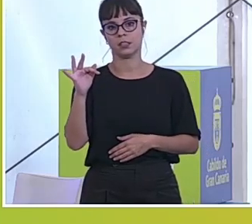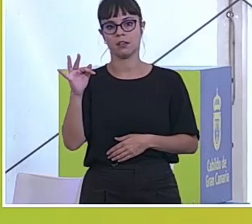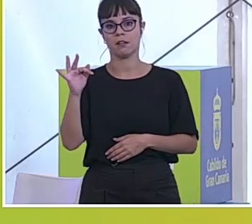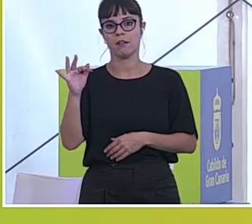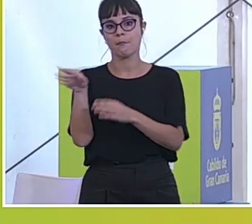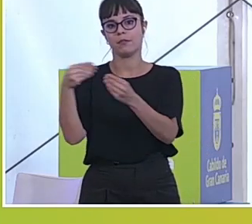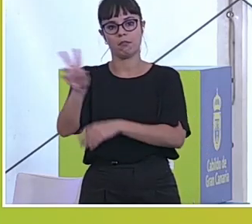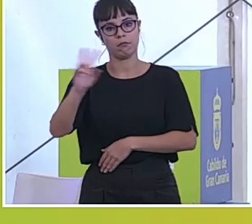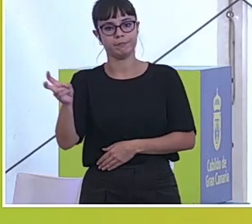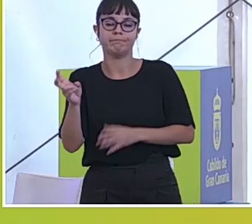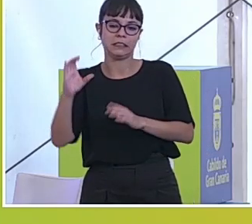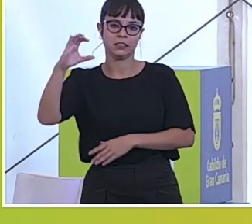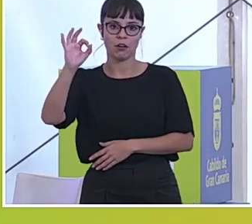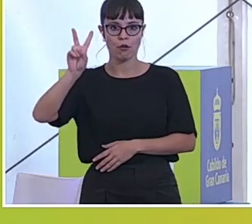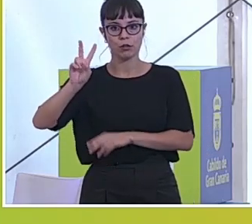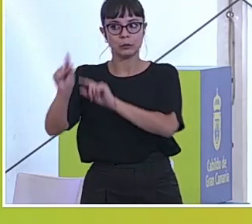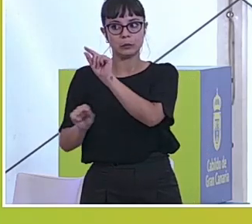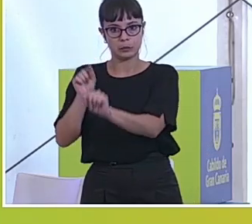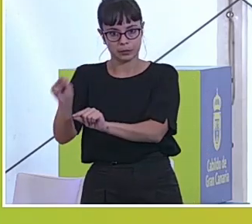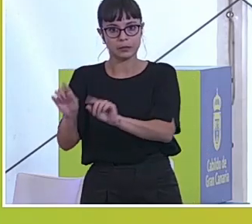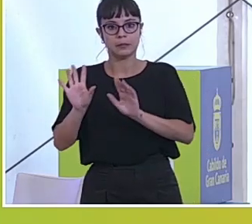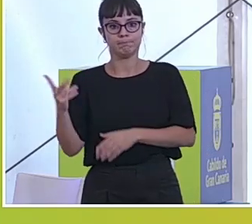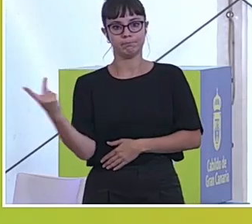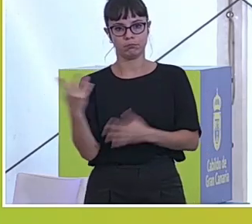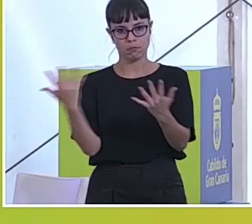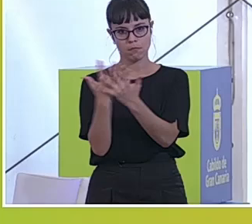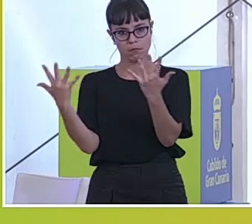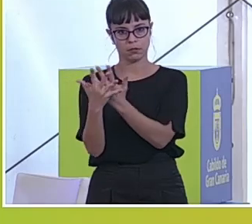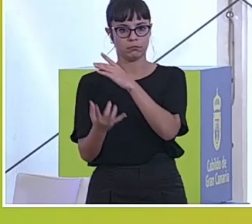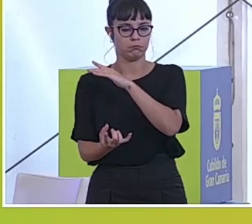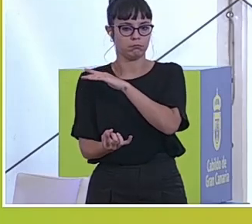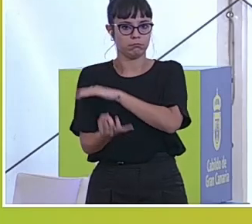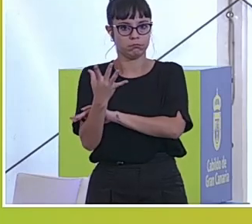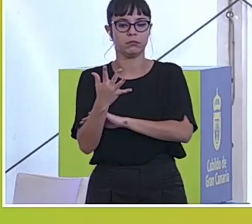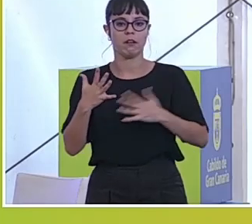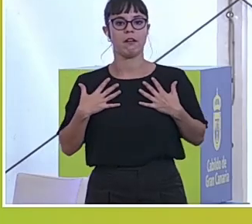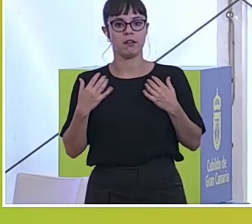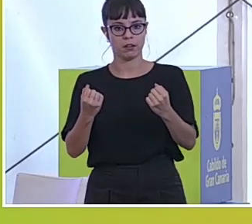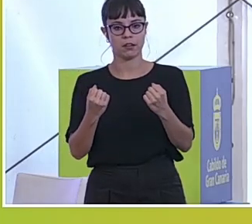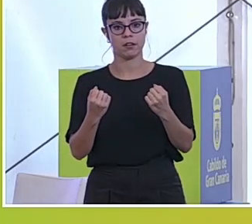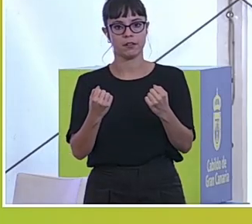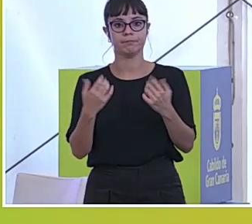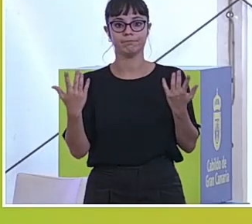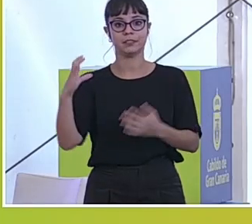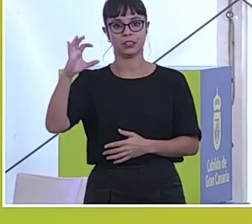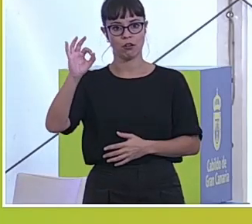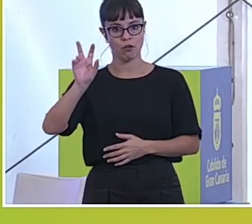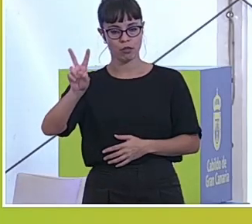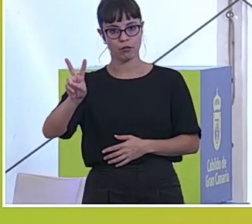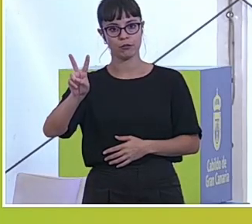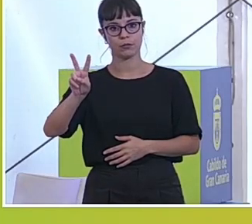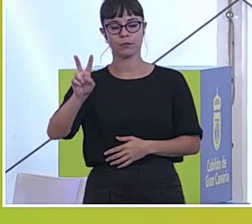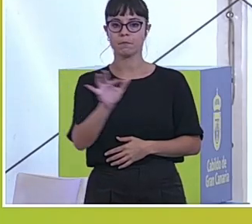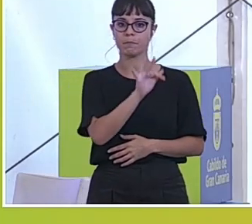ejemplo, la recuperación del CO2 de las plantas de biogás, esa combinación del CO2 con